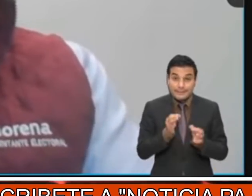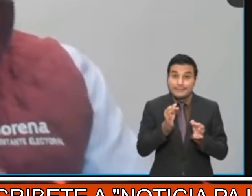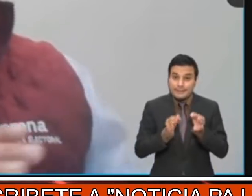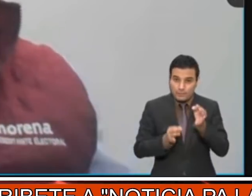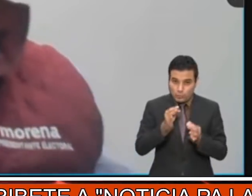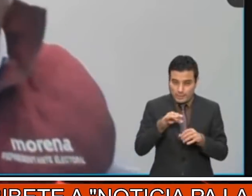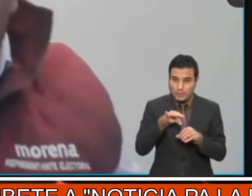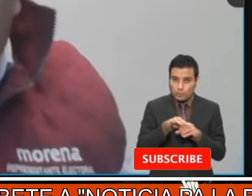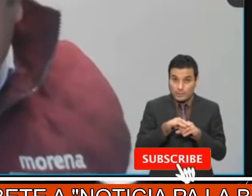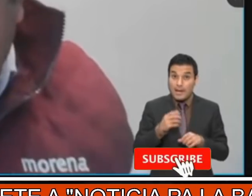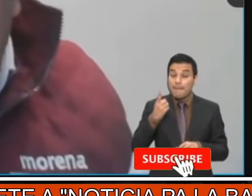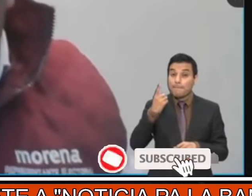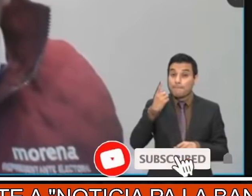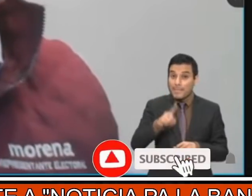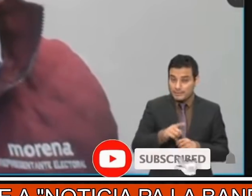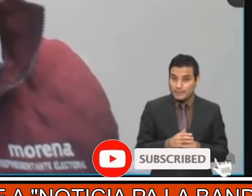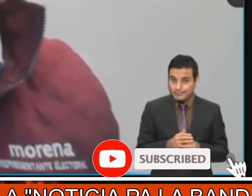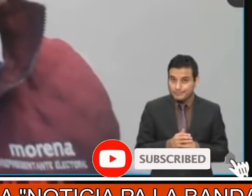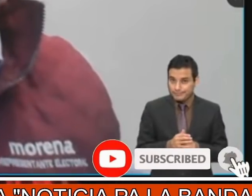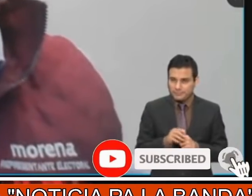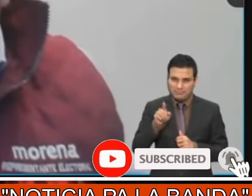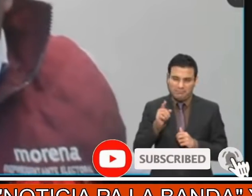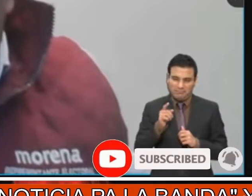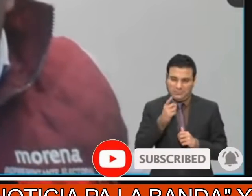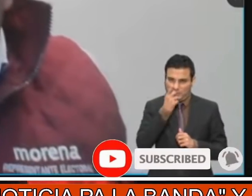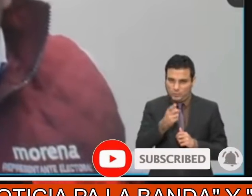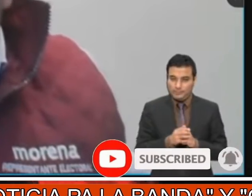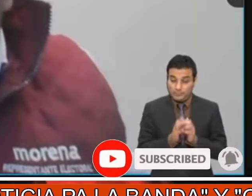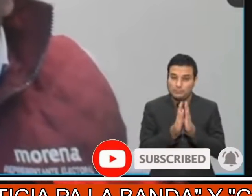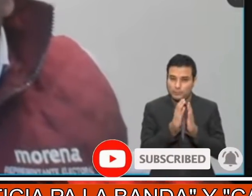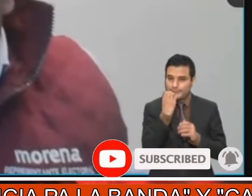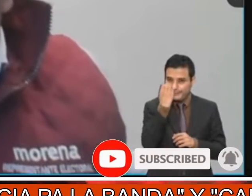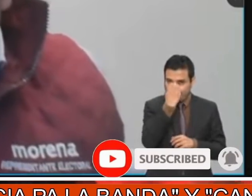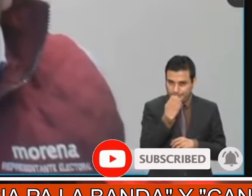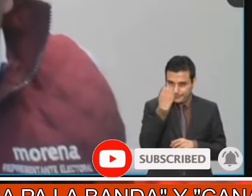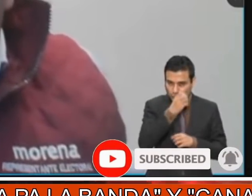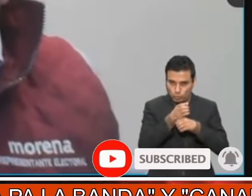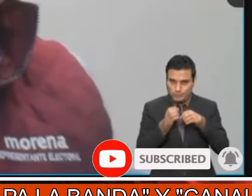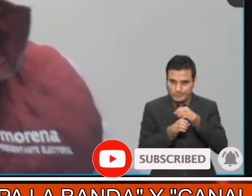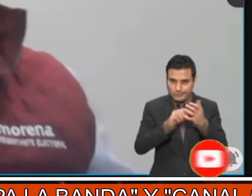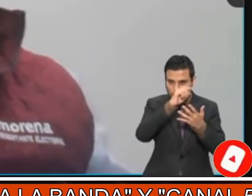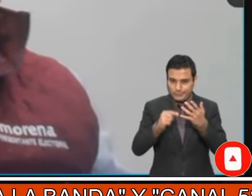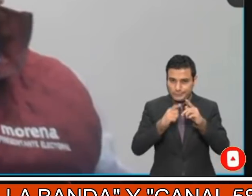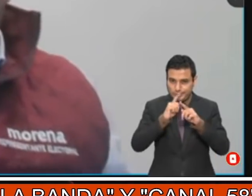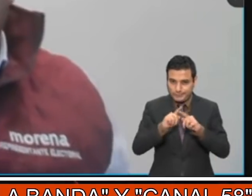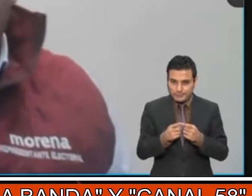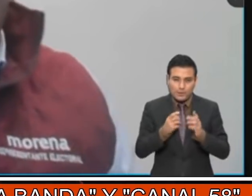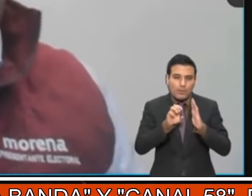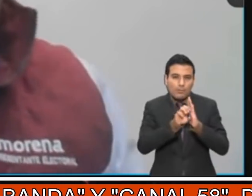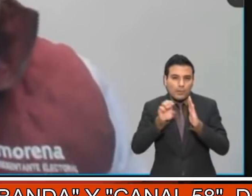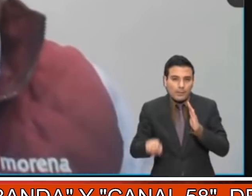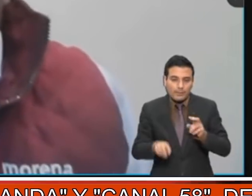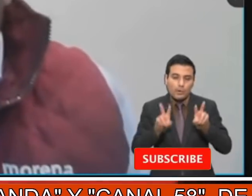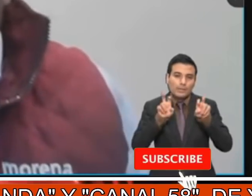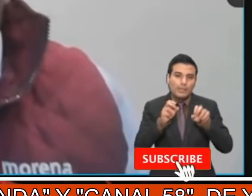Electoral les ordenó en los criterios que estableció ponderar, entre otras, diversas cuestiones como el tema del